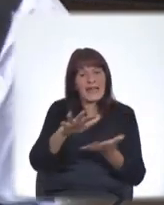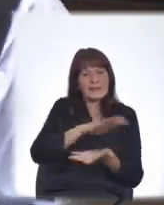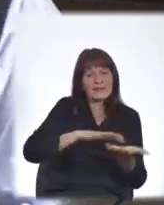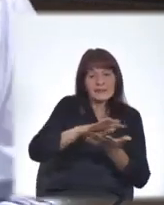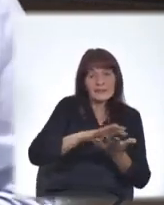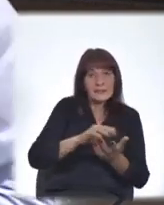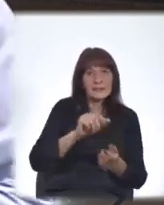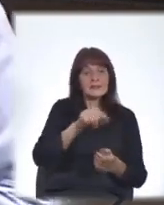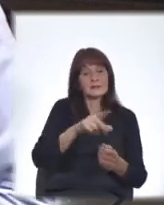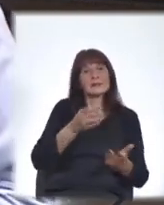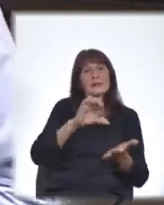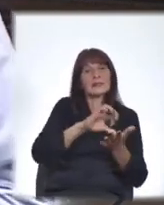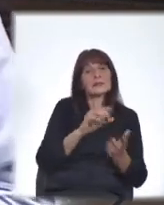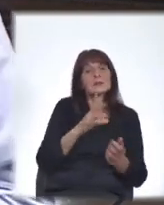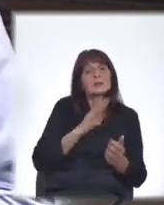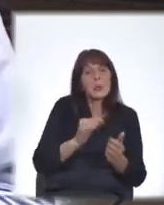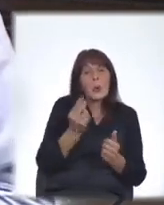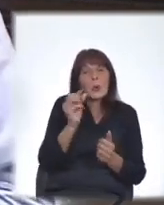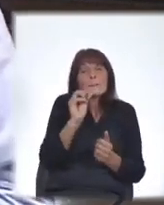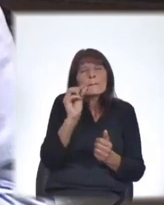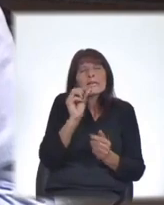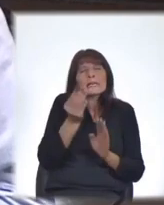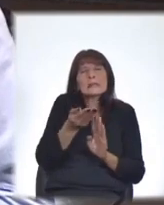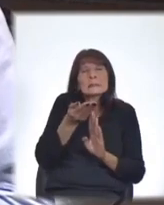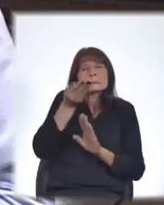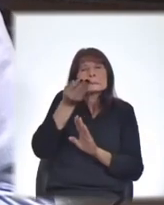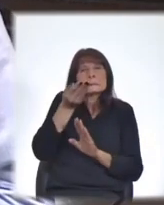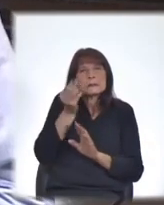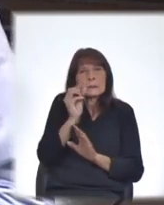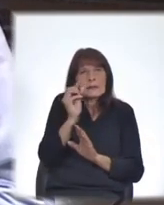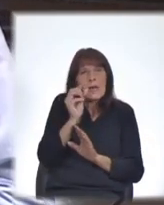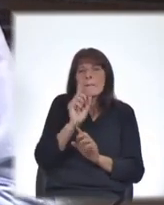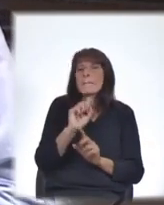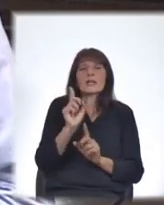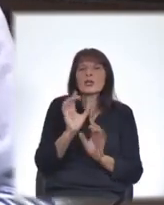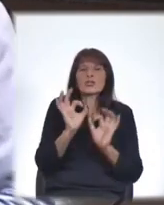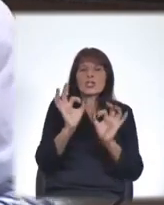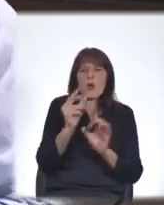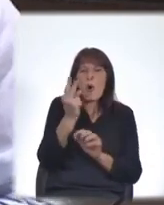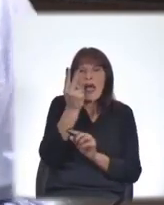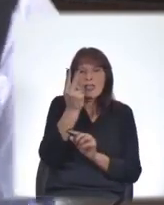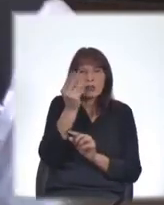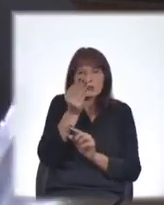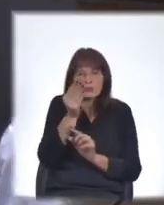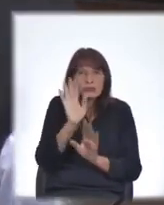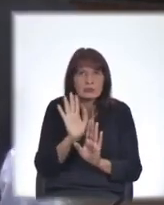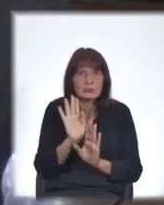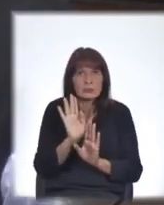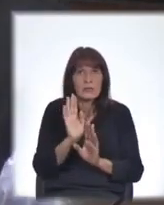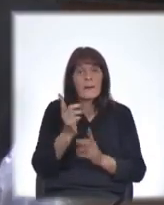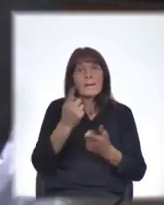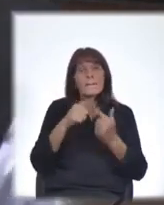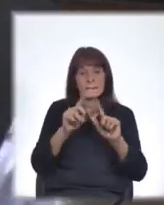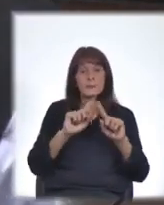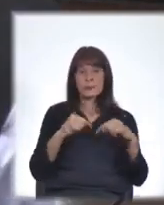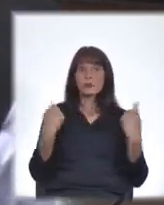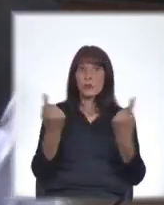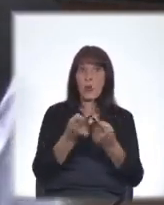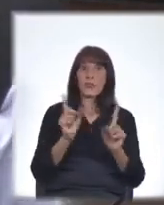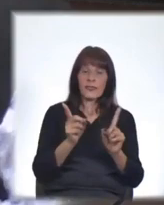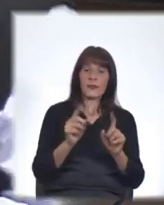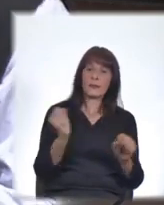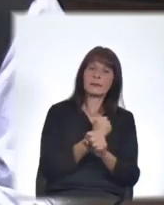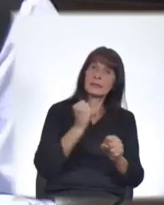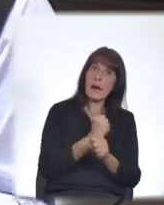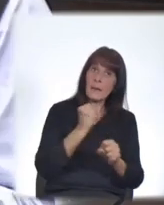país, tuvo un pequeño crecimiento, pero que no llegó a los 2 dígitos. Y por supuesto que todos tenemos que trabajar y